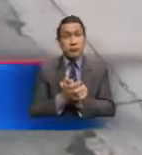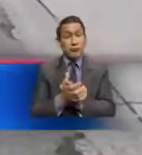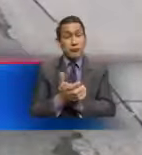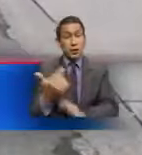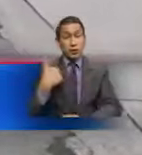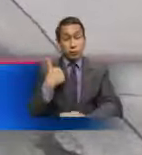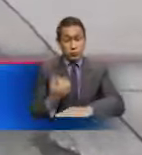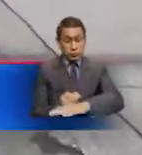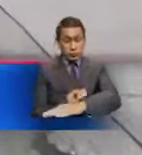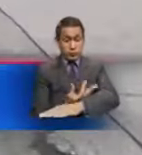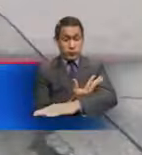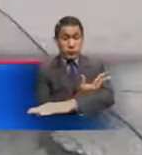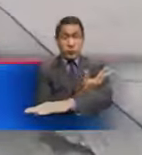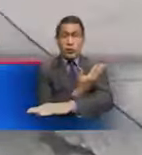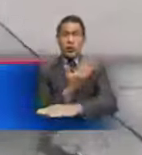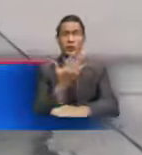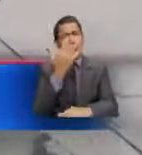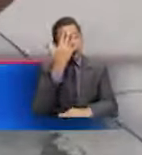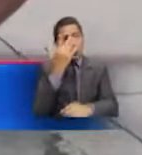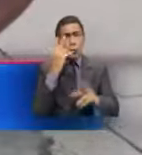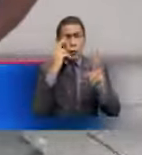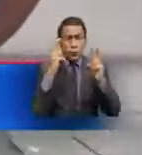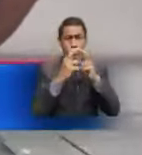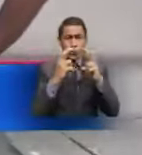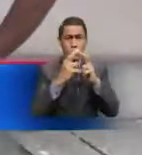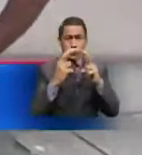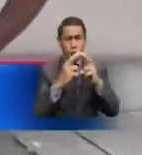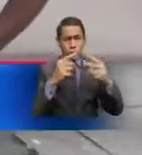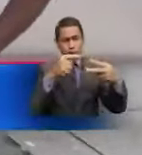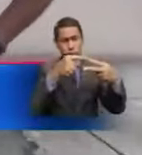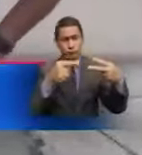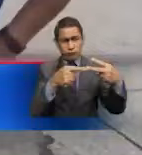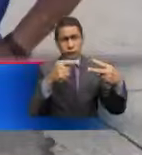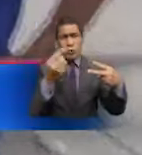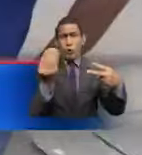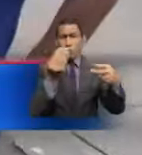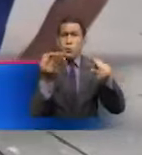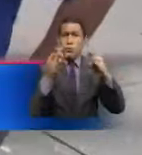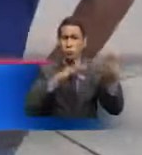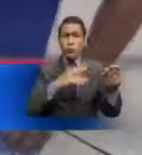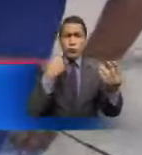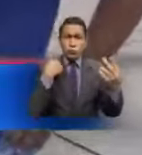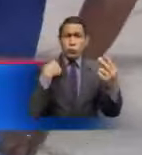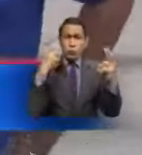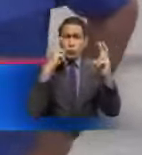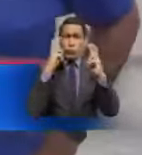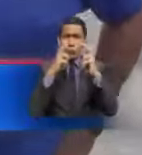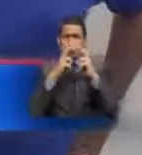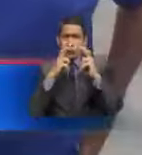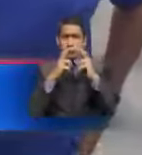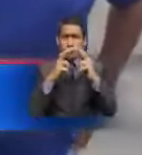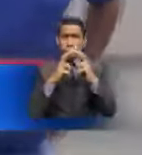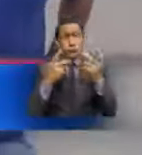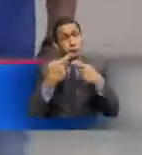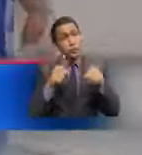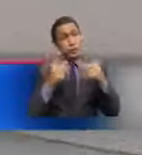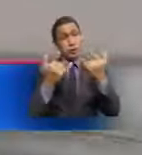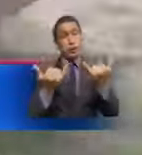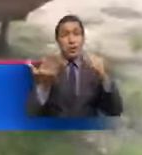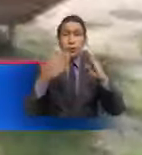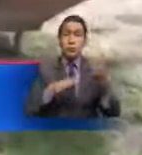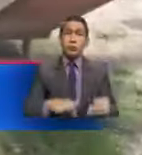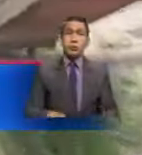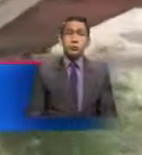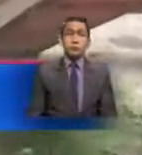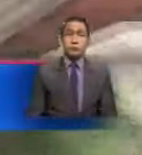cuervo, que es conocido por aquí el muchacho. El muchacho era conocido de aquí. No se metía con nadie, no le hacía nada malo a nadie, pero cayó. Bueno, el